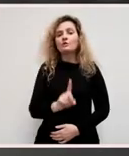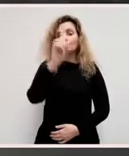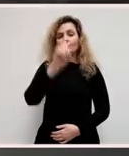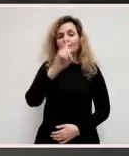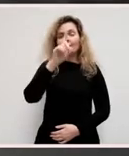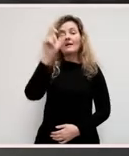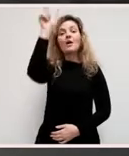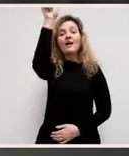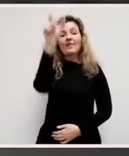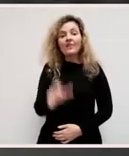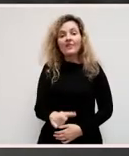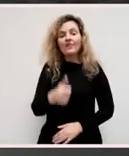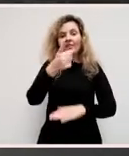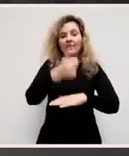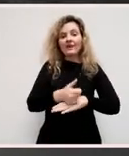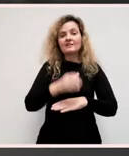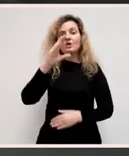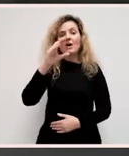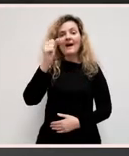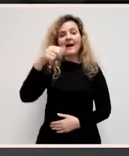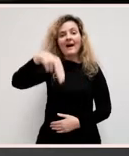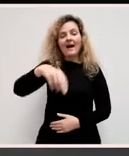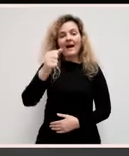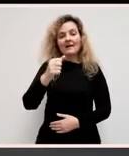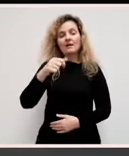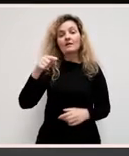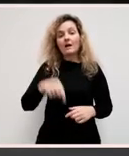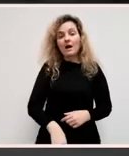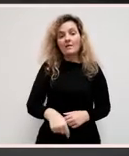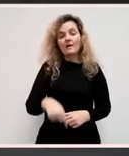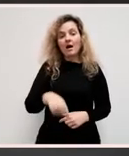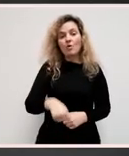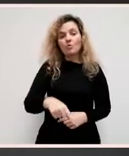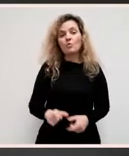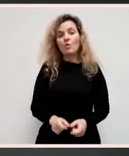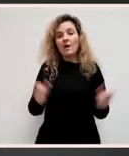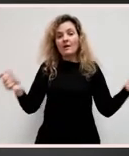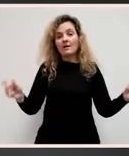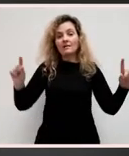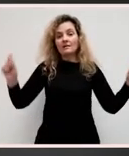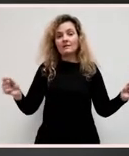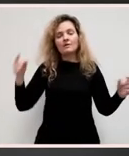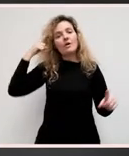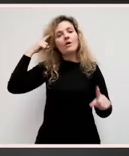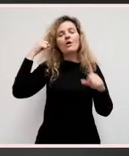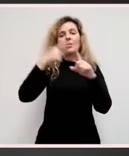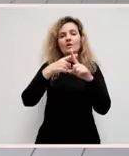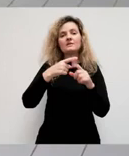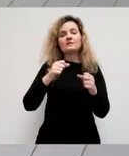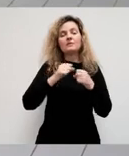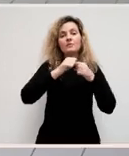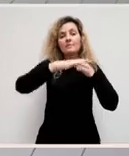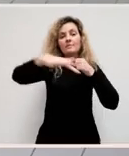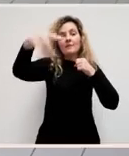cana en la parte inferior los brazos se asumía es que se afianzan o fondo mariño defecto admisión principal del cepo es hacer